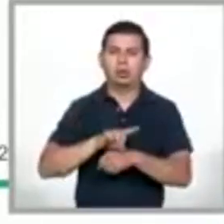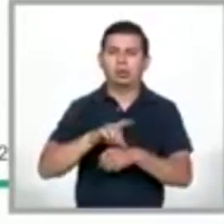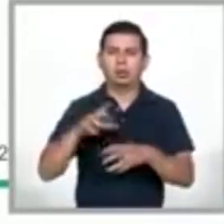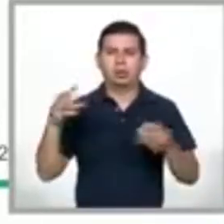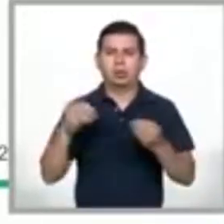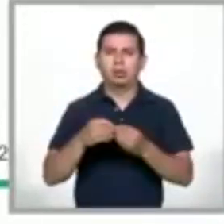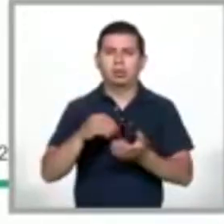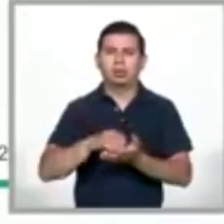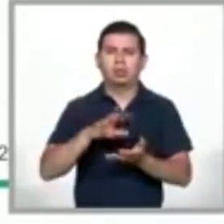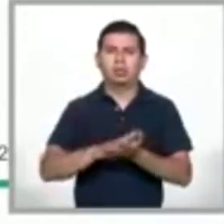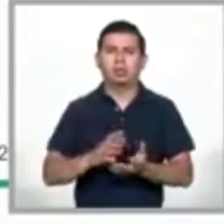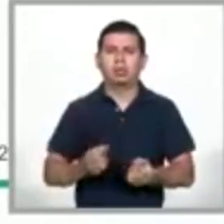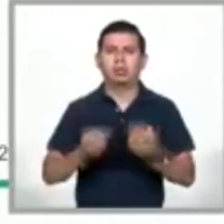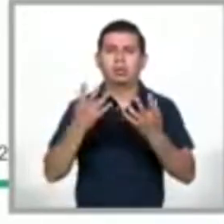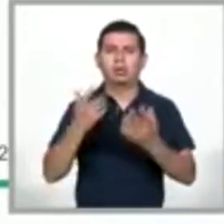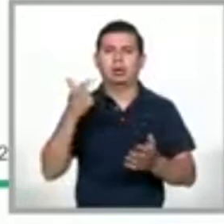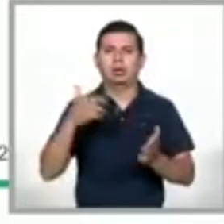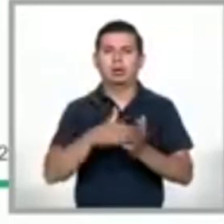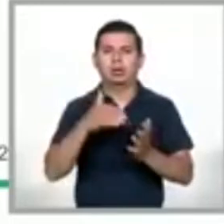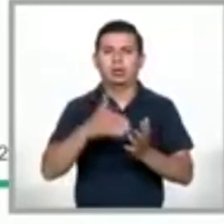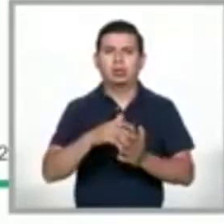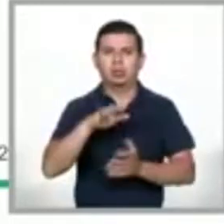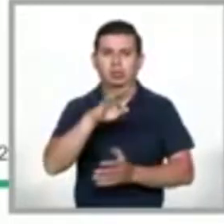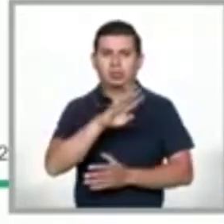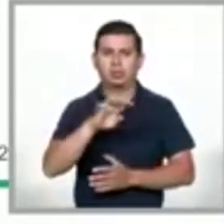reportan un total de